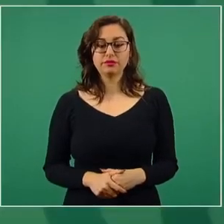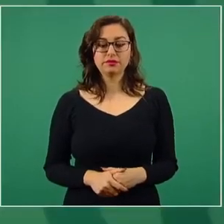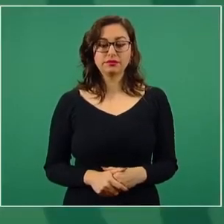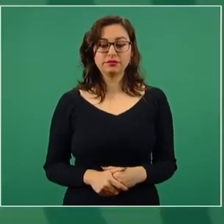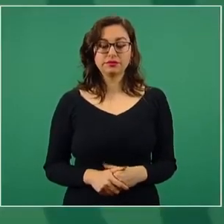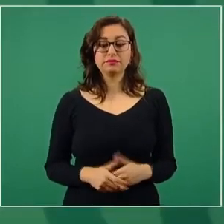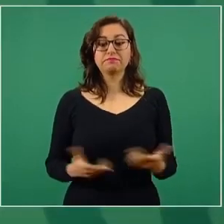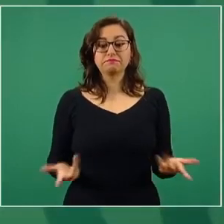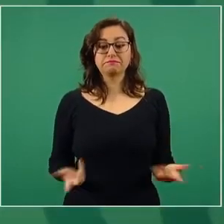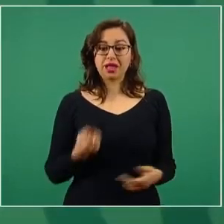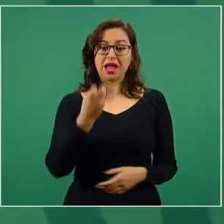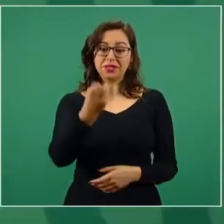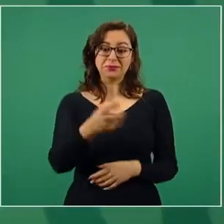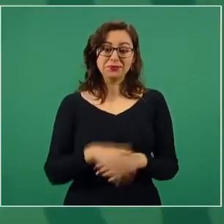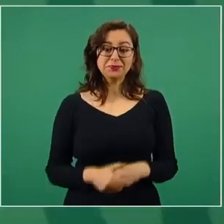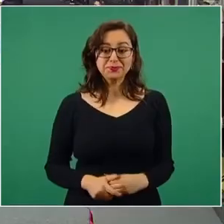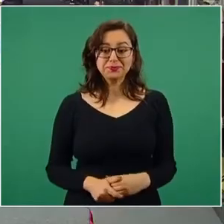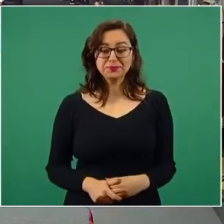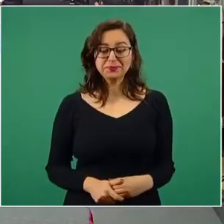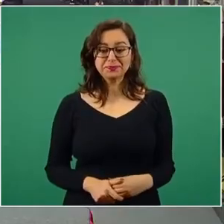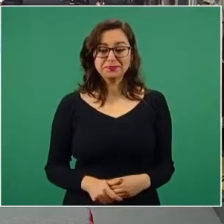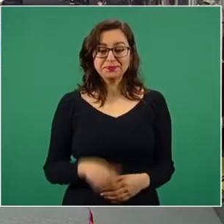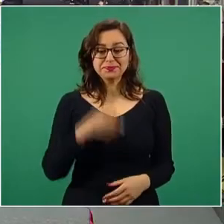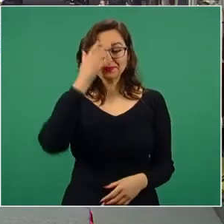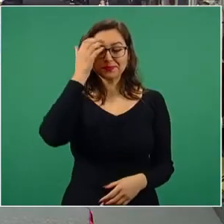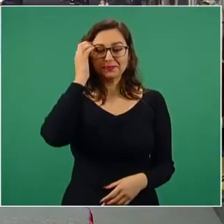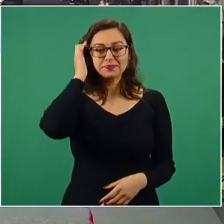Pues esa es la respuesta. Claro.